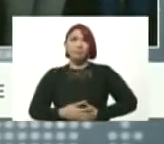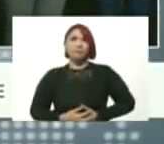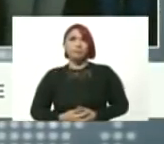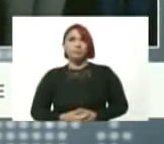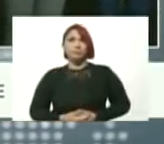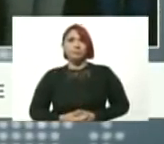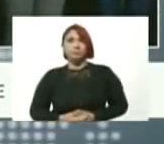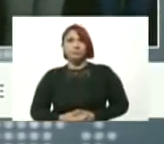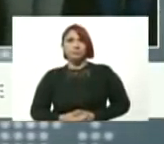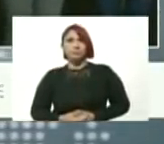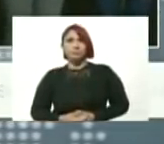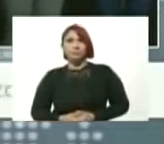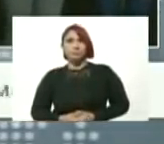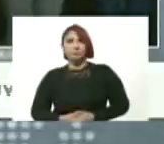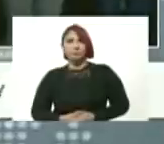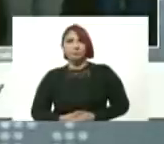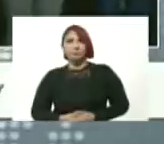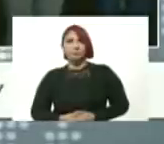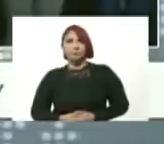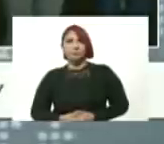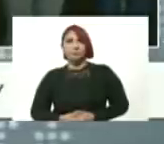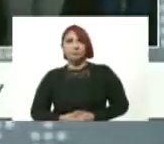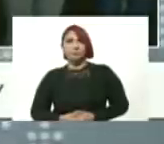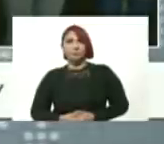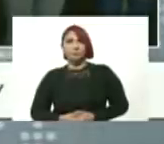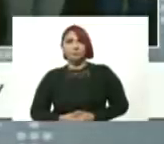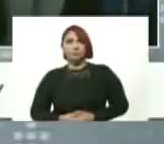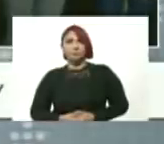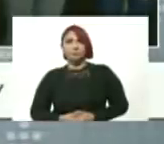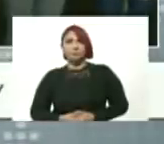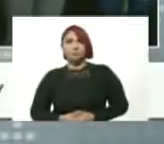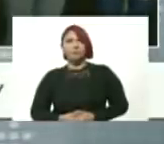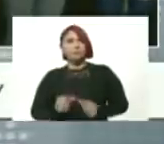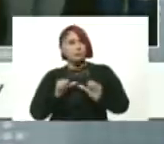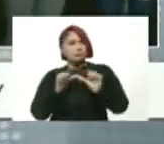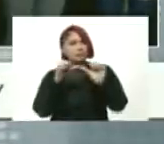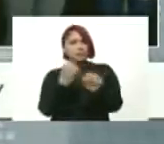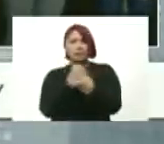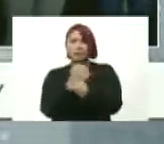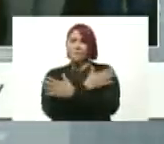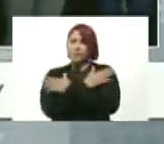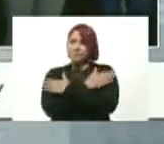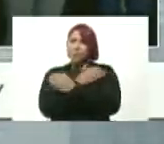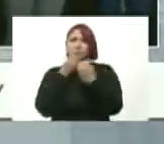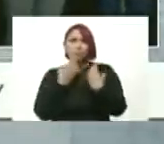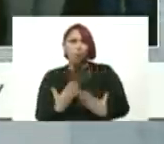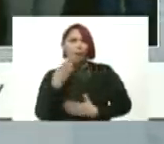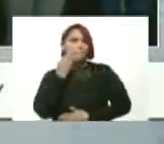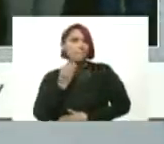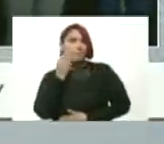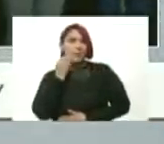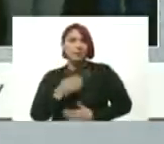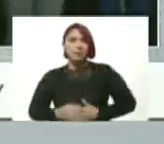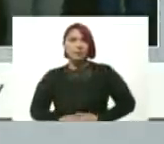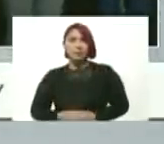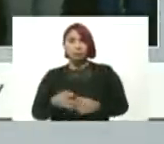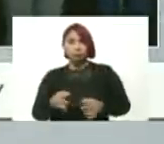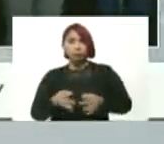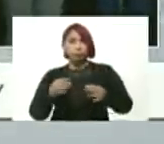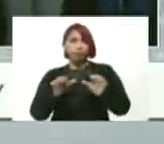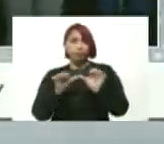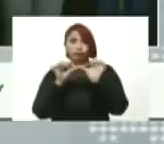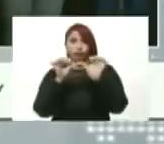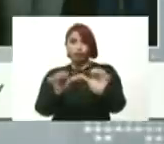gobernador víctor clark sigan en el trabajo los felicito muy buena experiencia y sigamos con